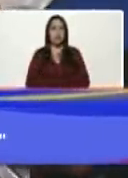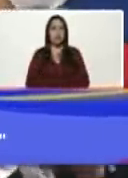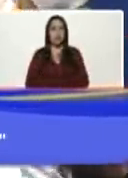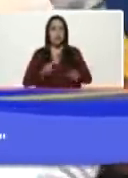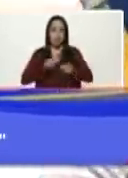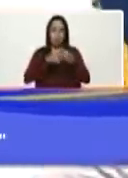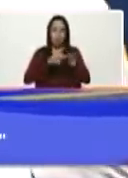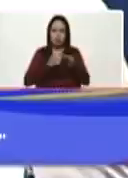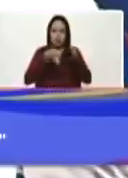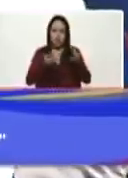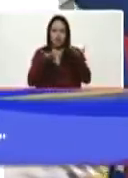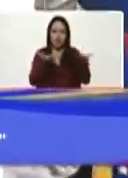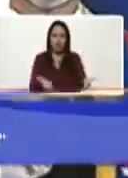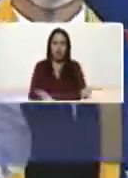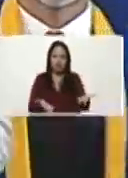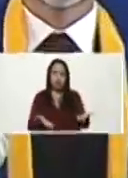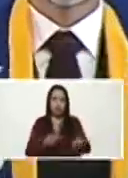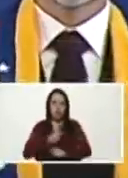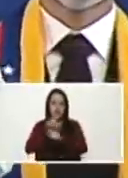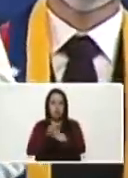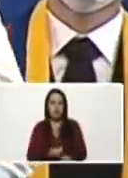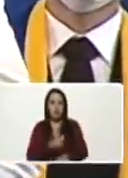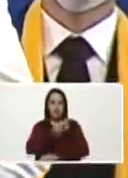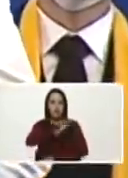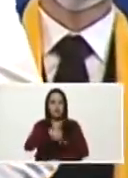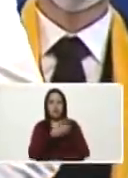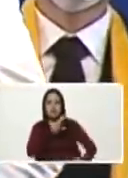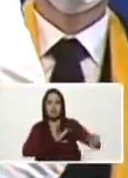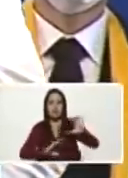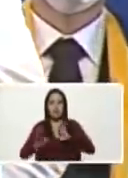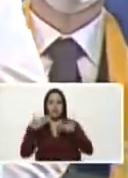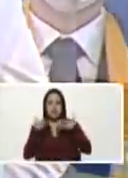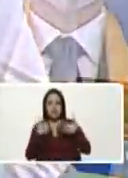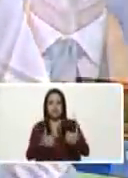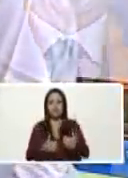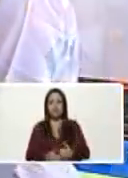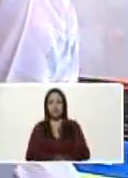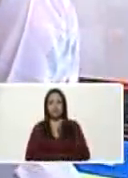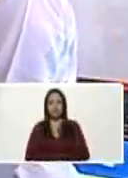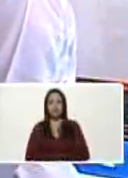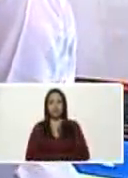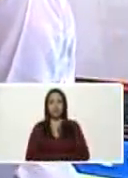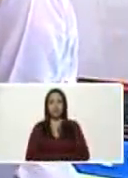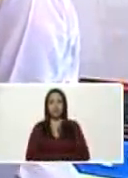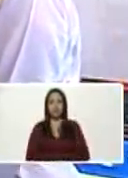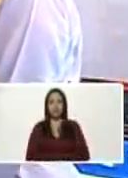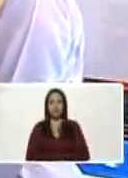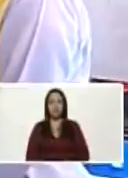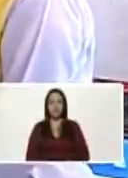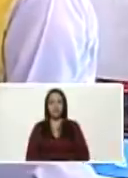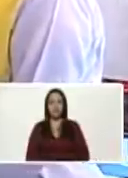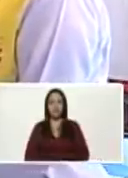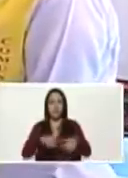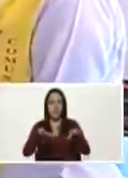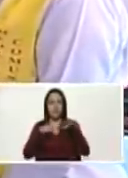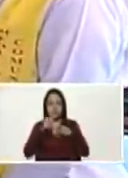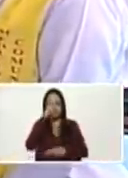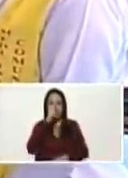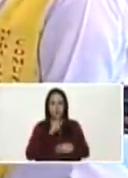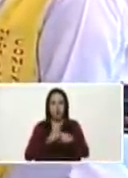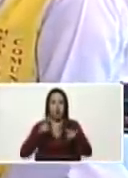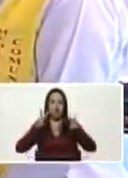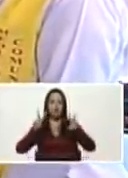esta Universidad de las Ciencias de la Salud, Hugo Chávez Frías, en reconocimiento a los